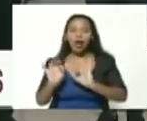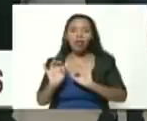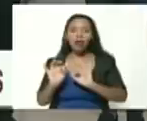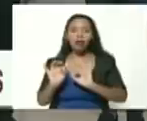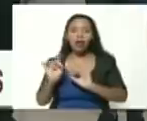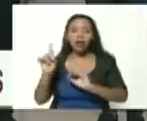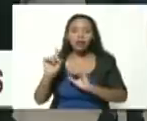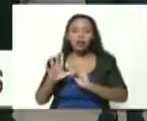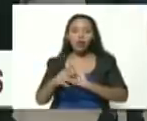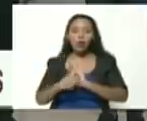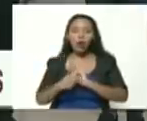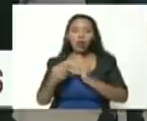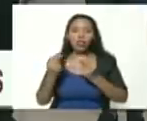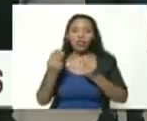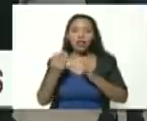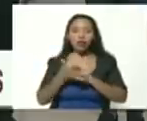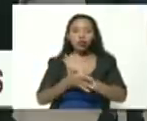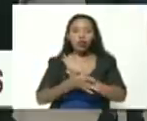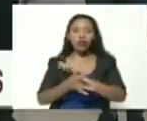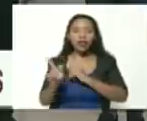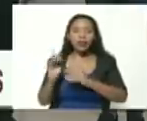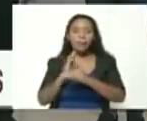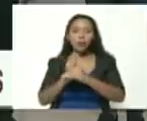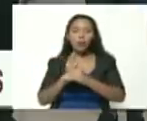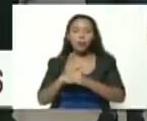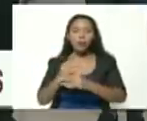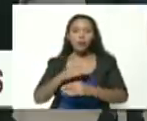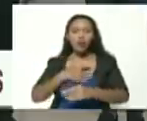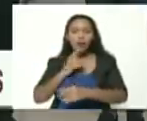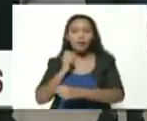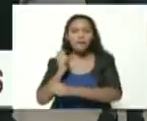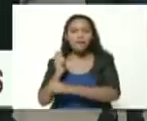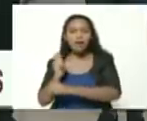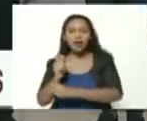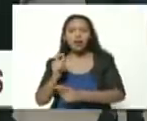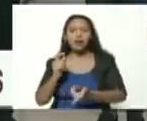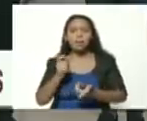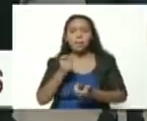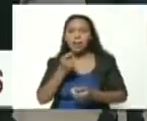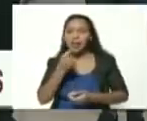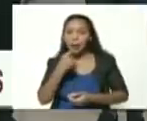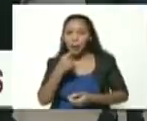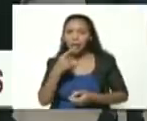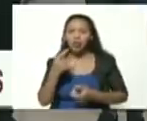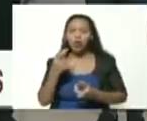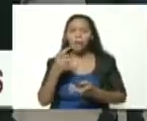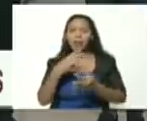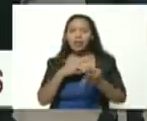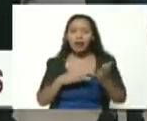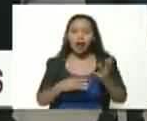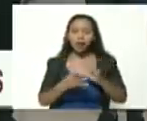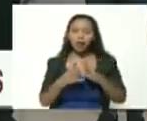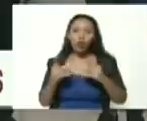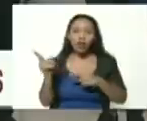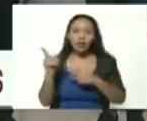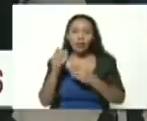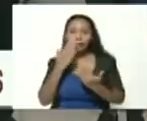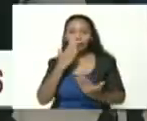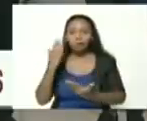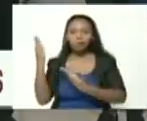para poder pagar las vacunas, pagar medicamentos, equipamientos. Bueno, aquí está, esa es la